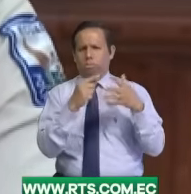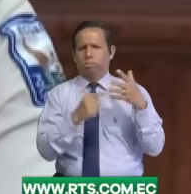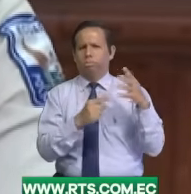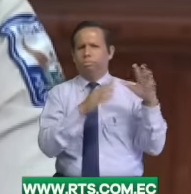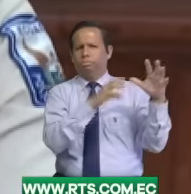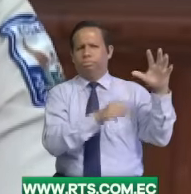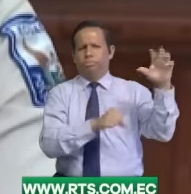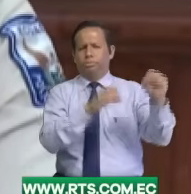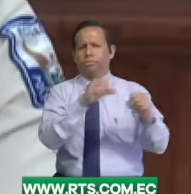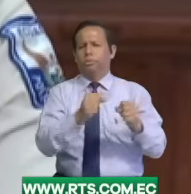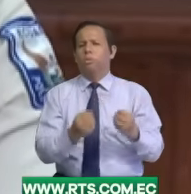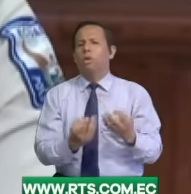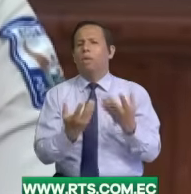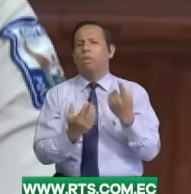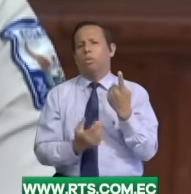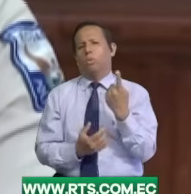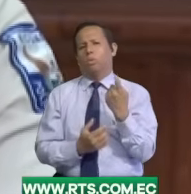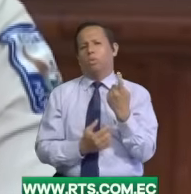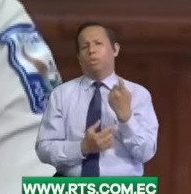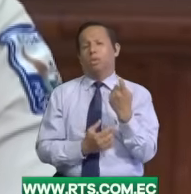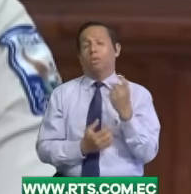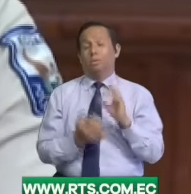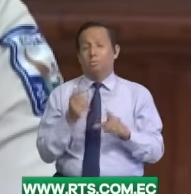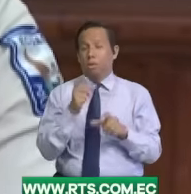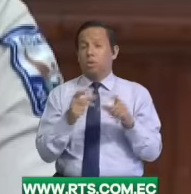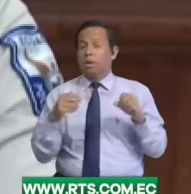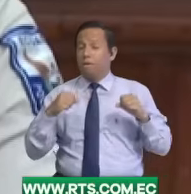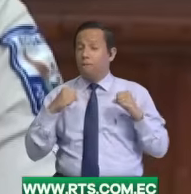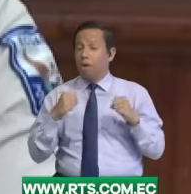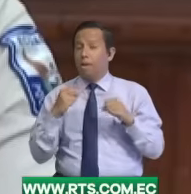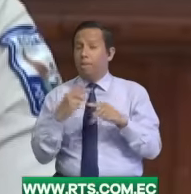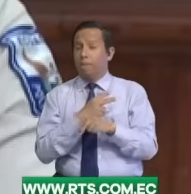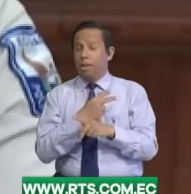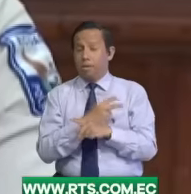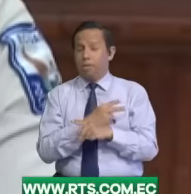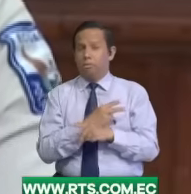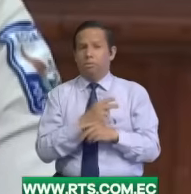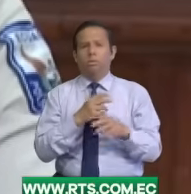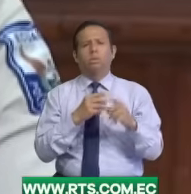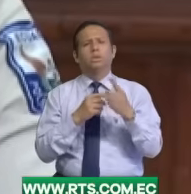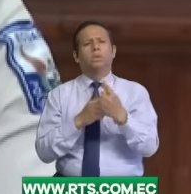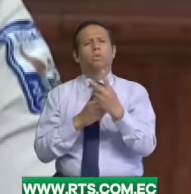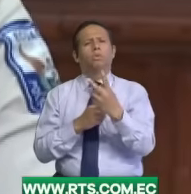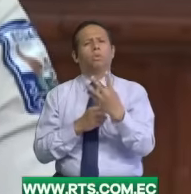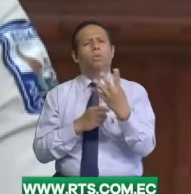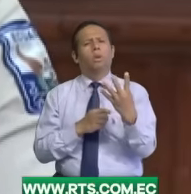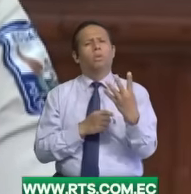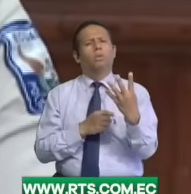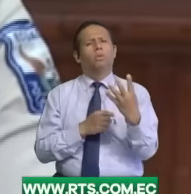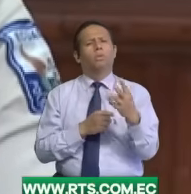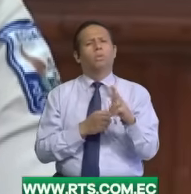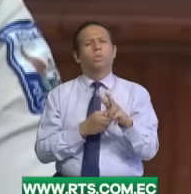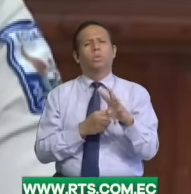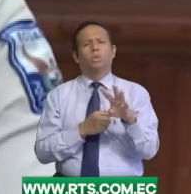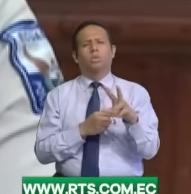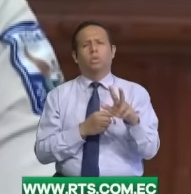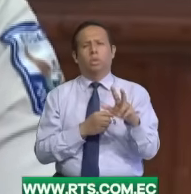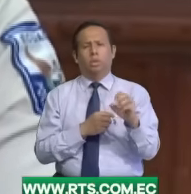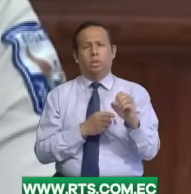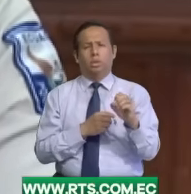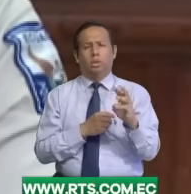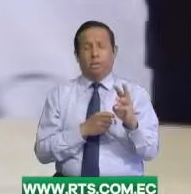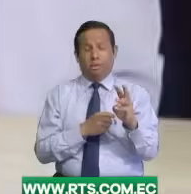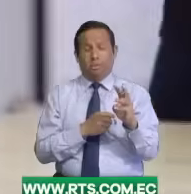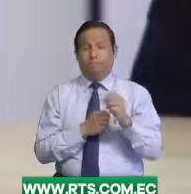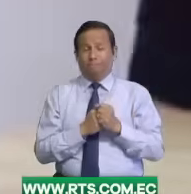la fecha tenemos 11 objetivos de intermedio valor capturados, 144 de